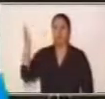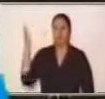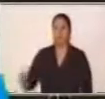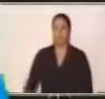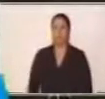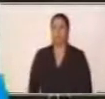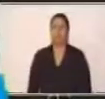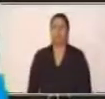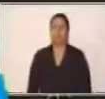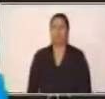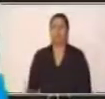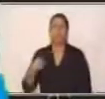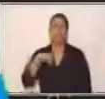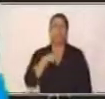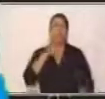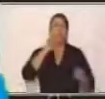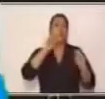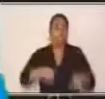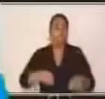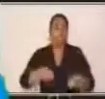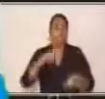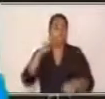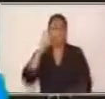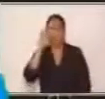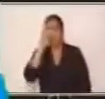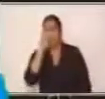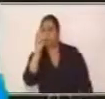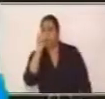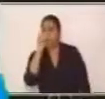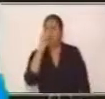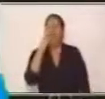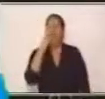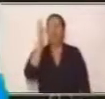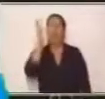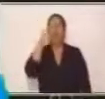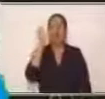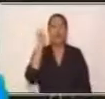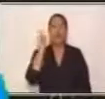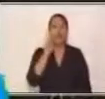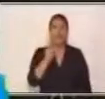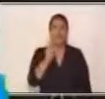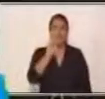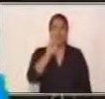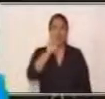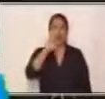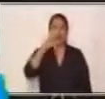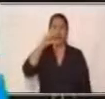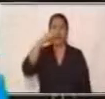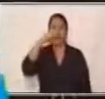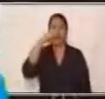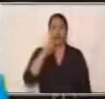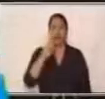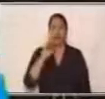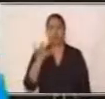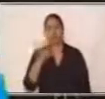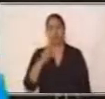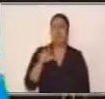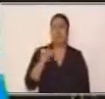Lo que podemos observar es un ángulo recto. ¿A qué se nos parece?